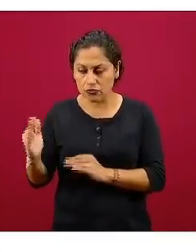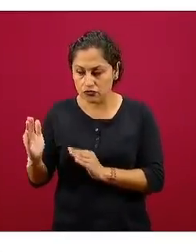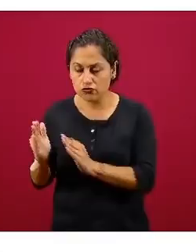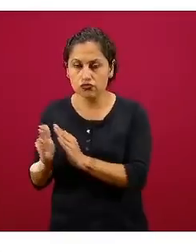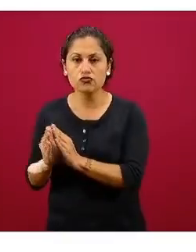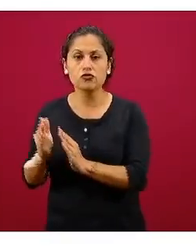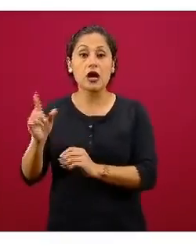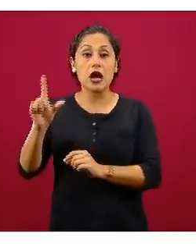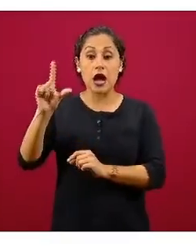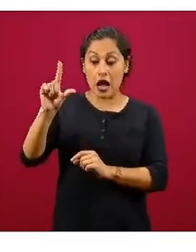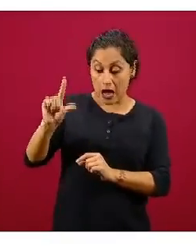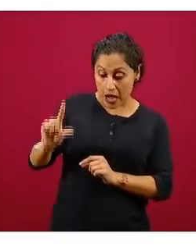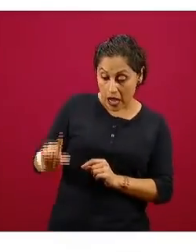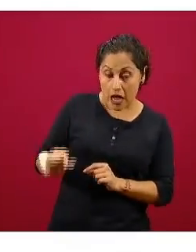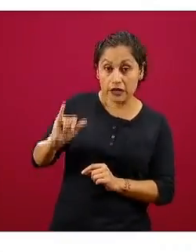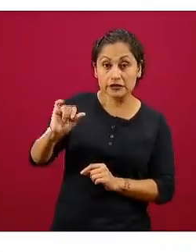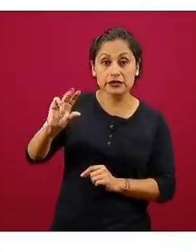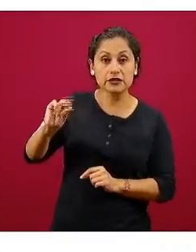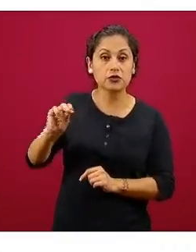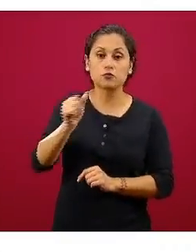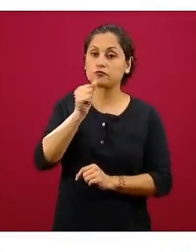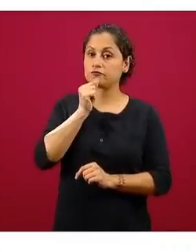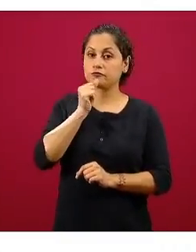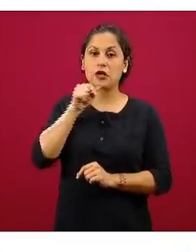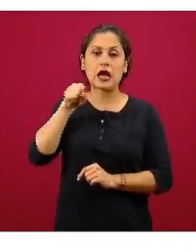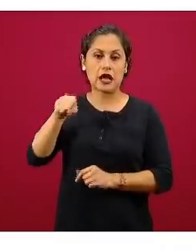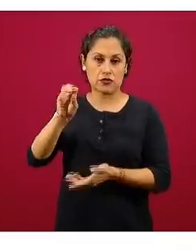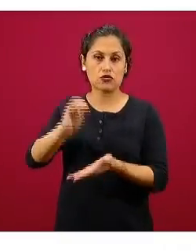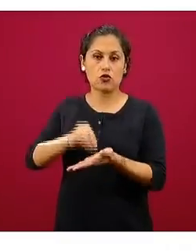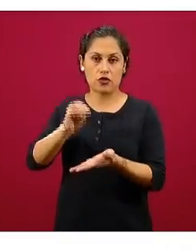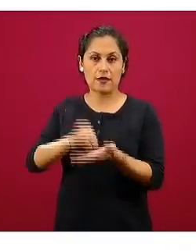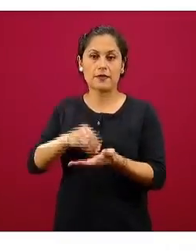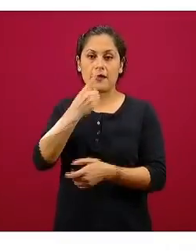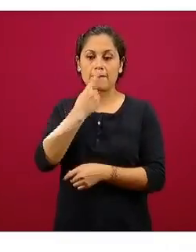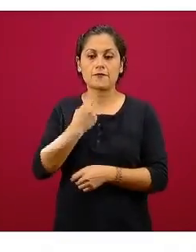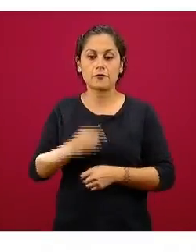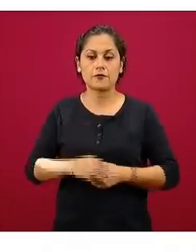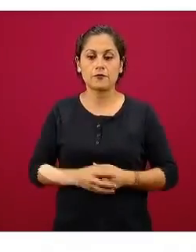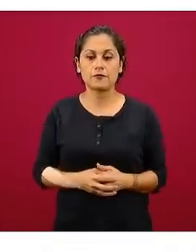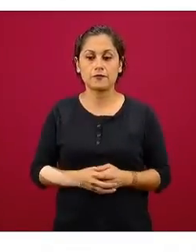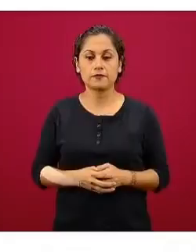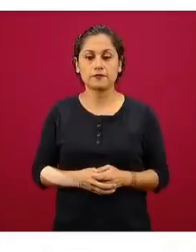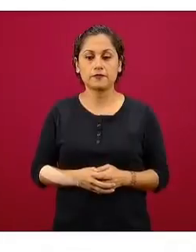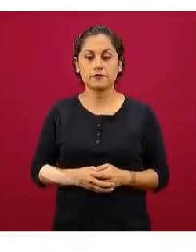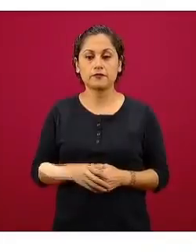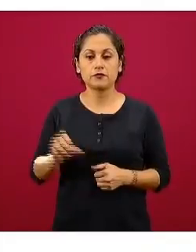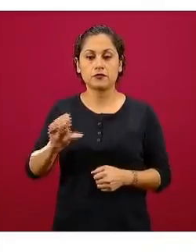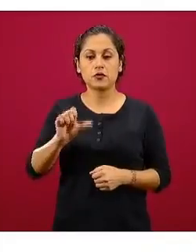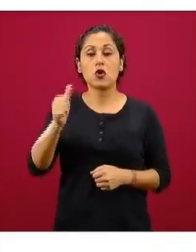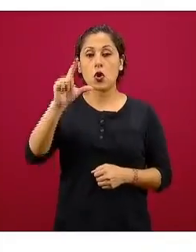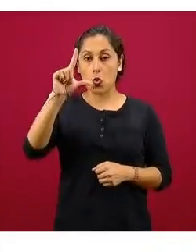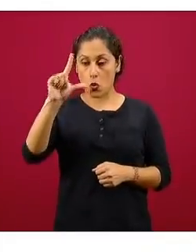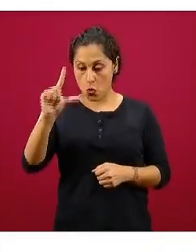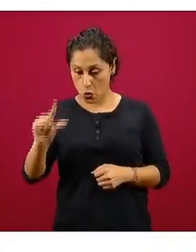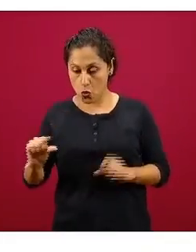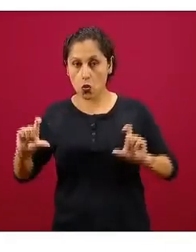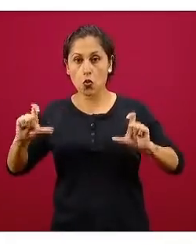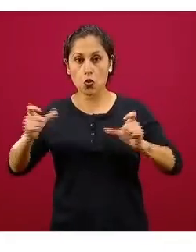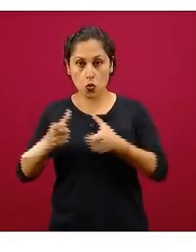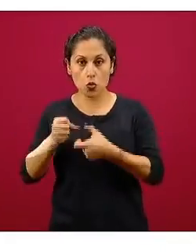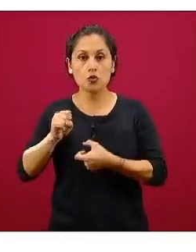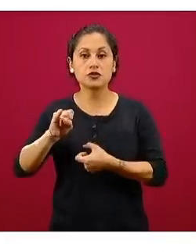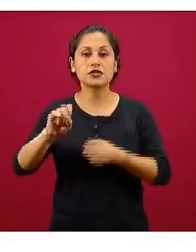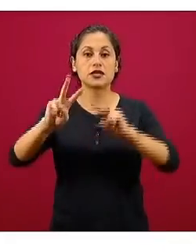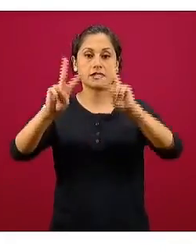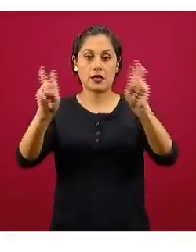Sonora definitivamente permanece en semáforo rojo. La siguiente. Tendencia ascendente en la ocupación hospitalaria,